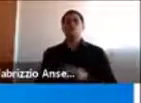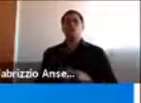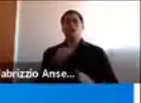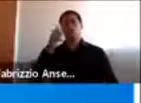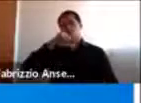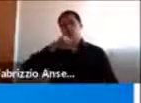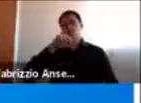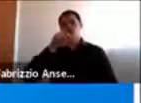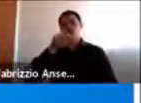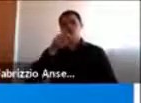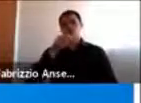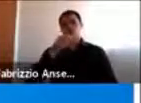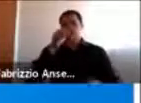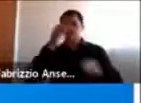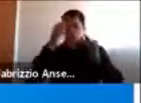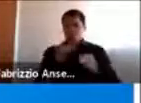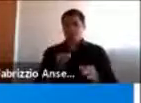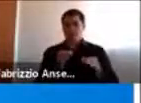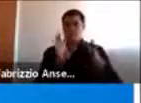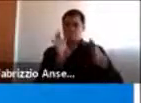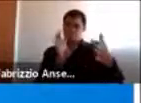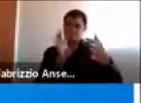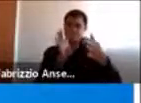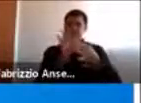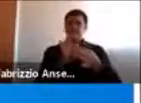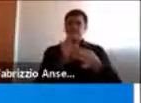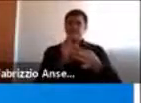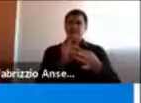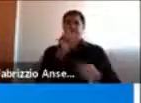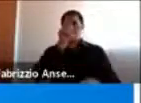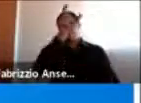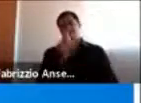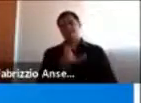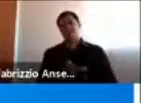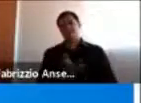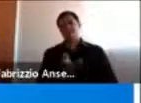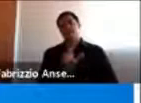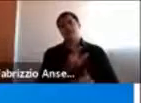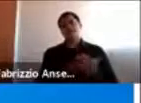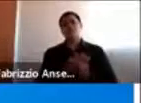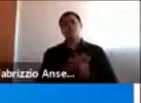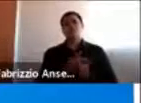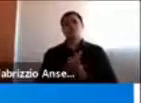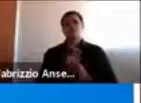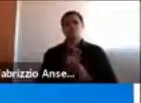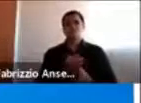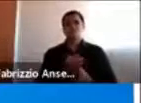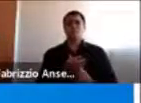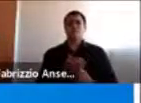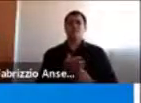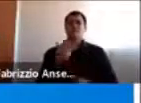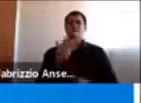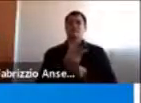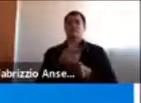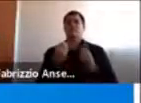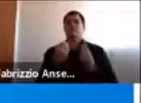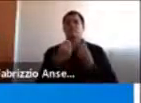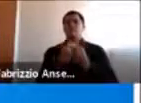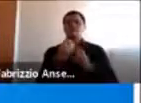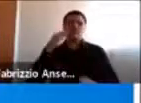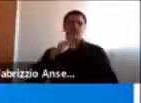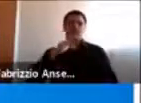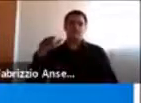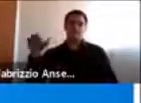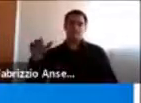asociado al personaje de tal forma de tal que si es que hay más de un usuario en el dispositivo ellos accedan